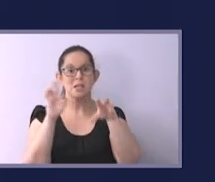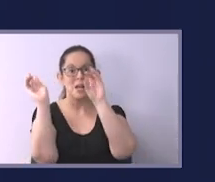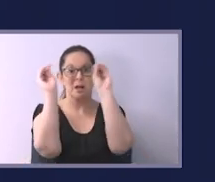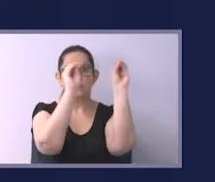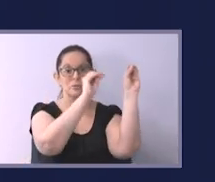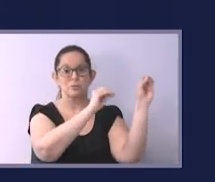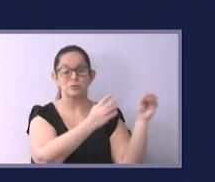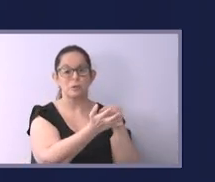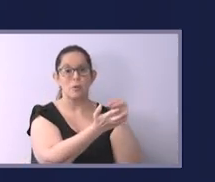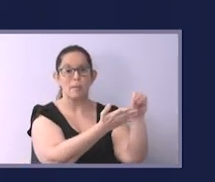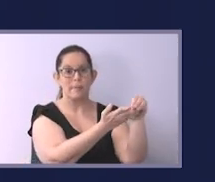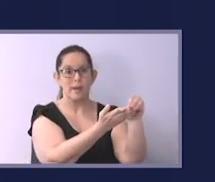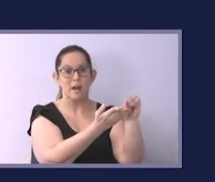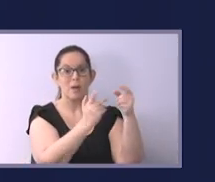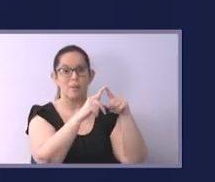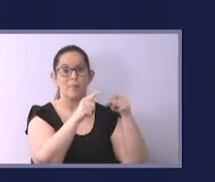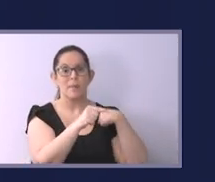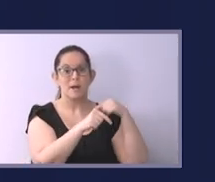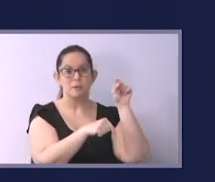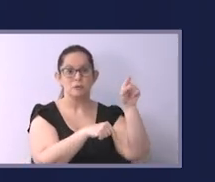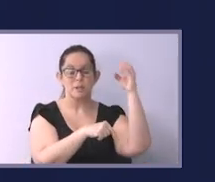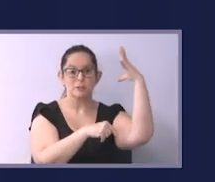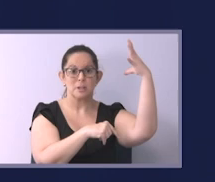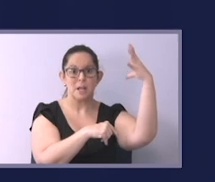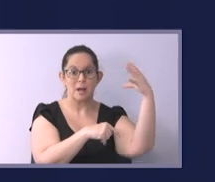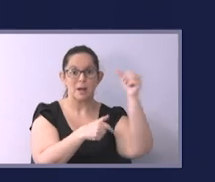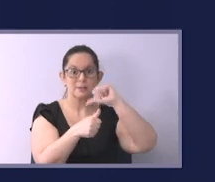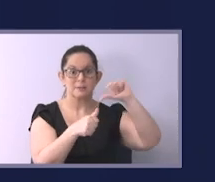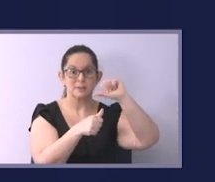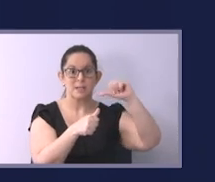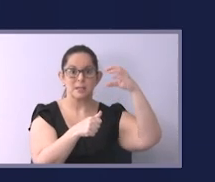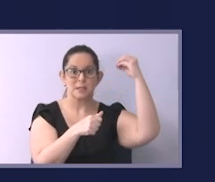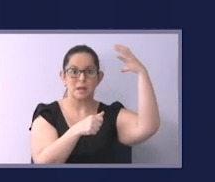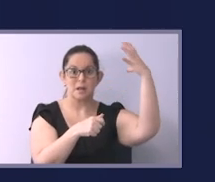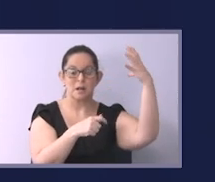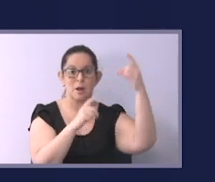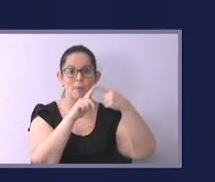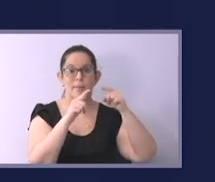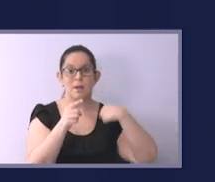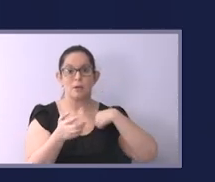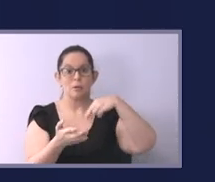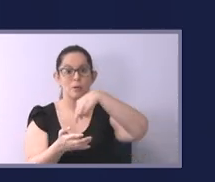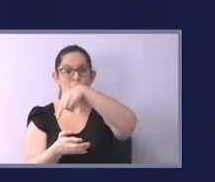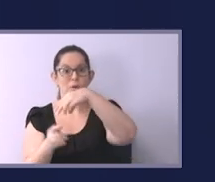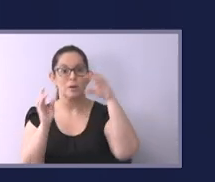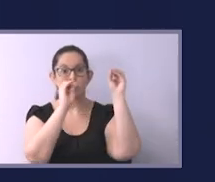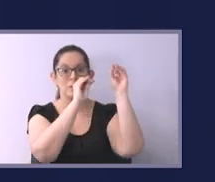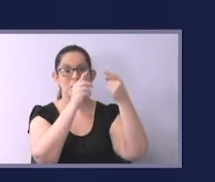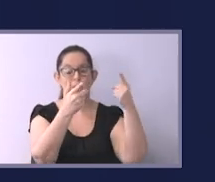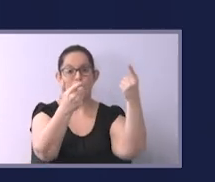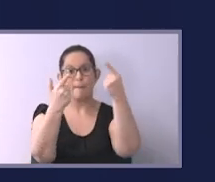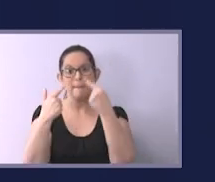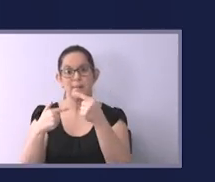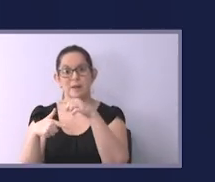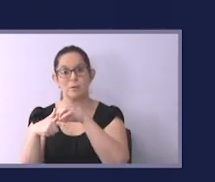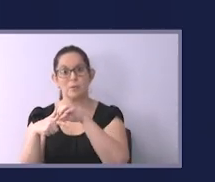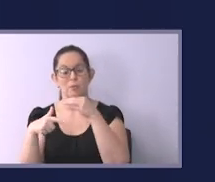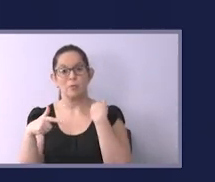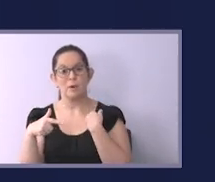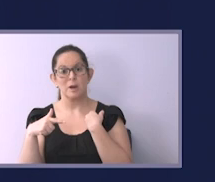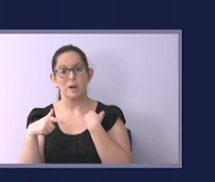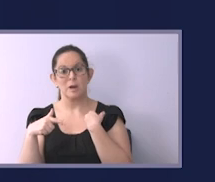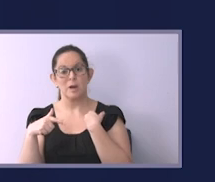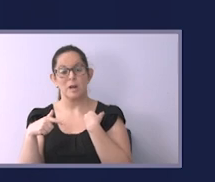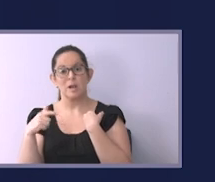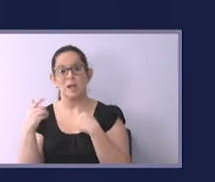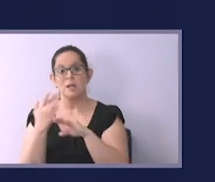venden y comprad para vosotras mismas. Pero mientras ellas iban a comprar, vino el esposo, y las que